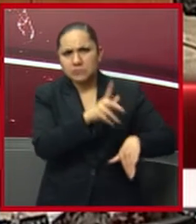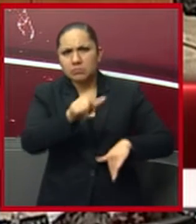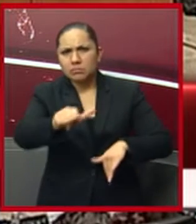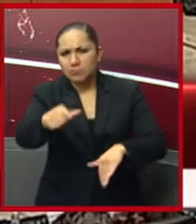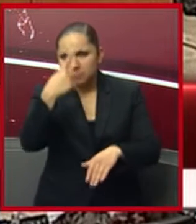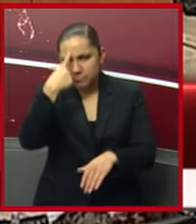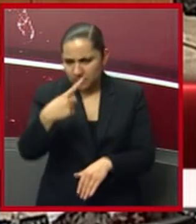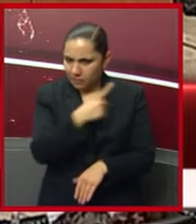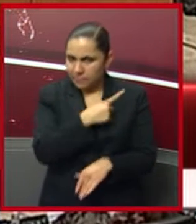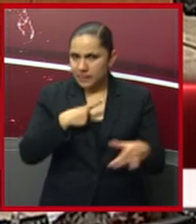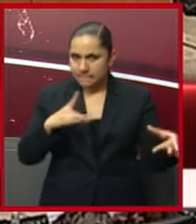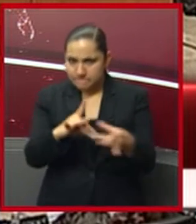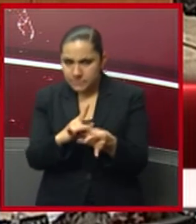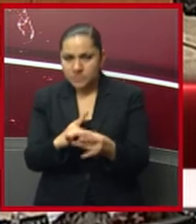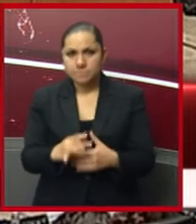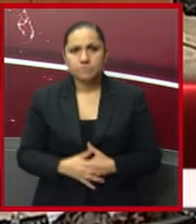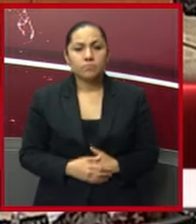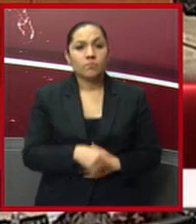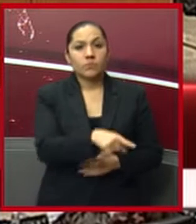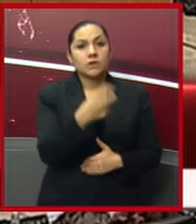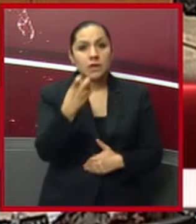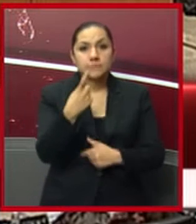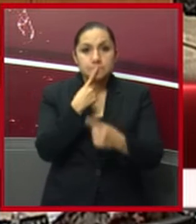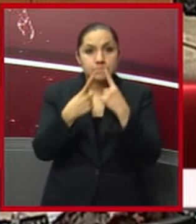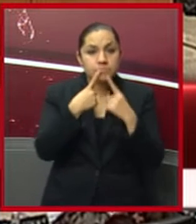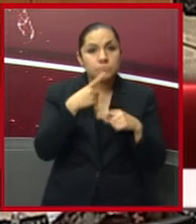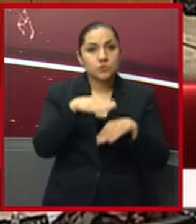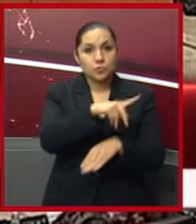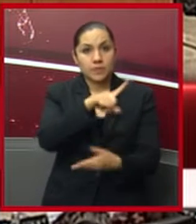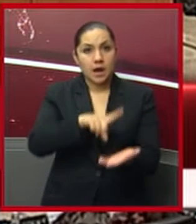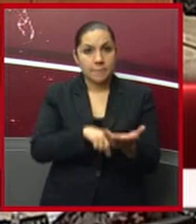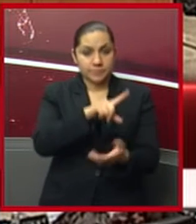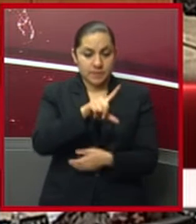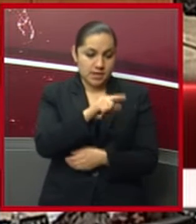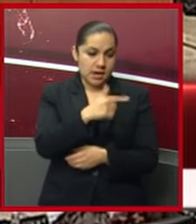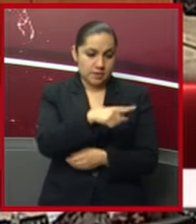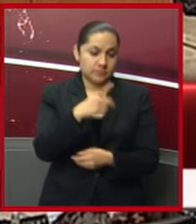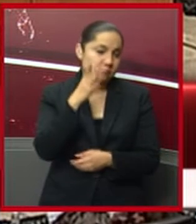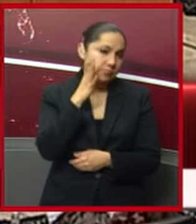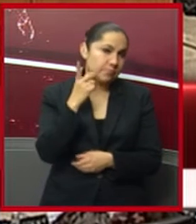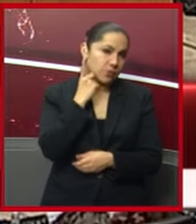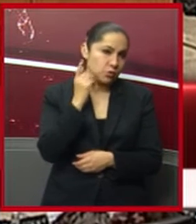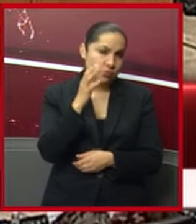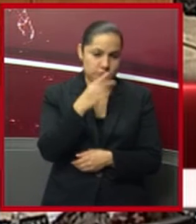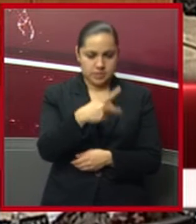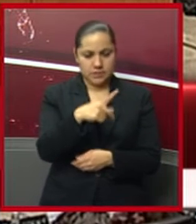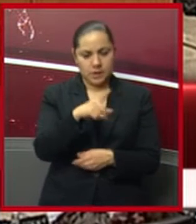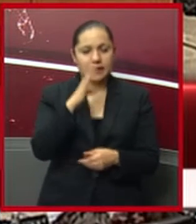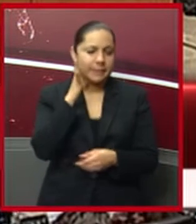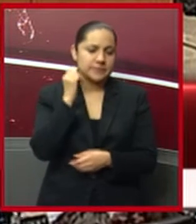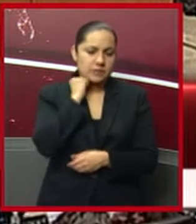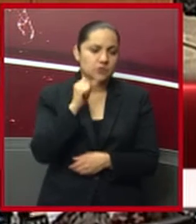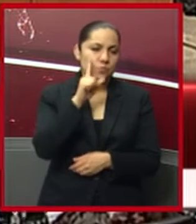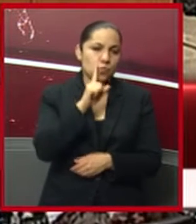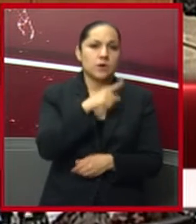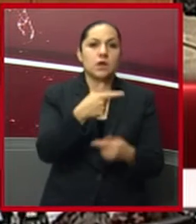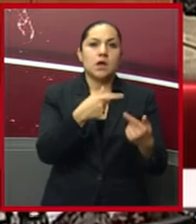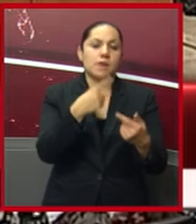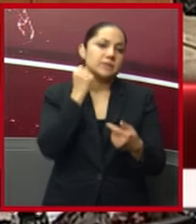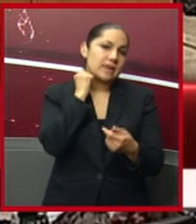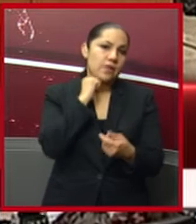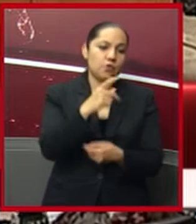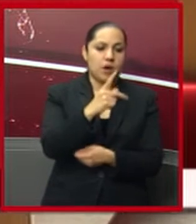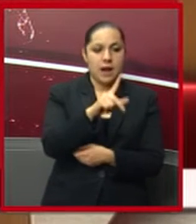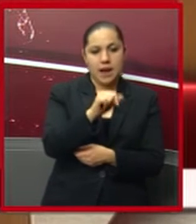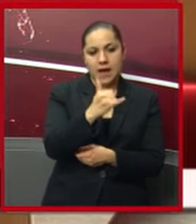Y en la discusión, en lo general, la senadora Laida Sansores Enromán del grupo parlamentario del PT se pronunció en contra al aseverar que con